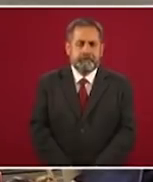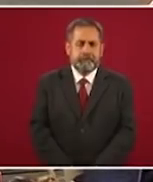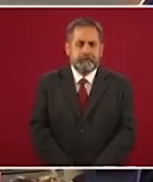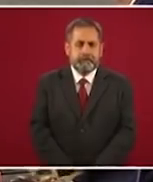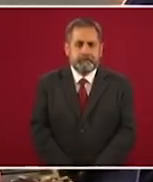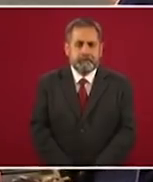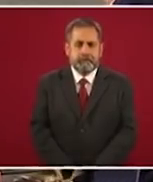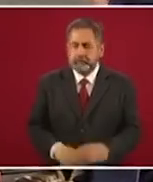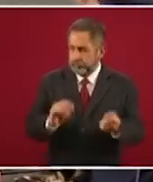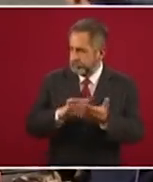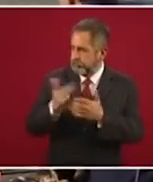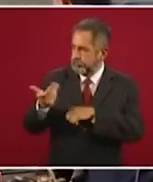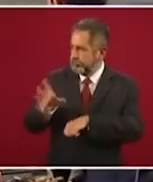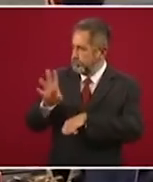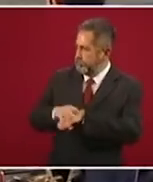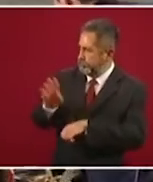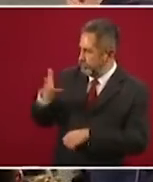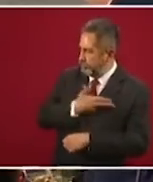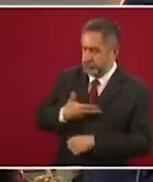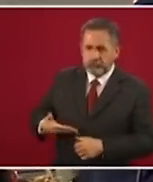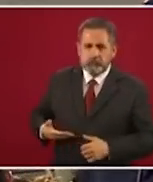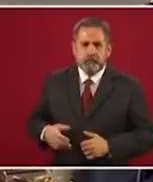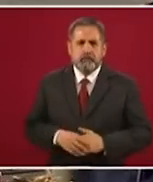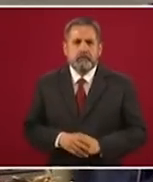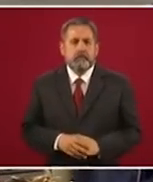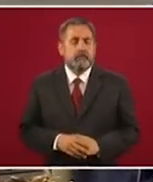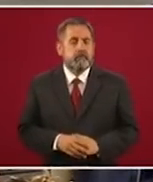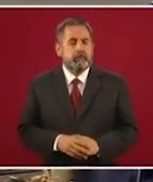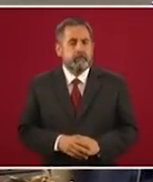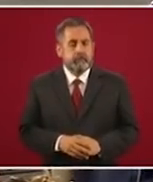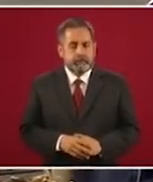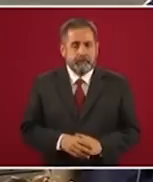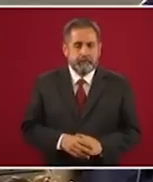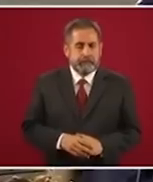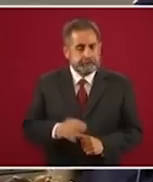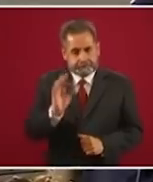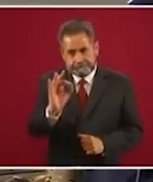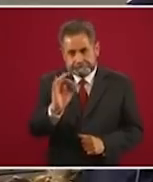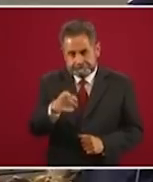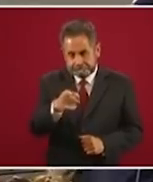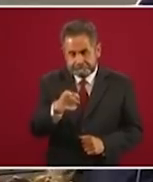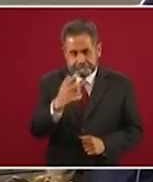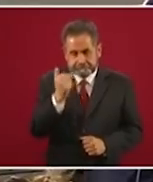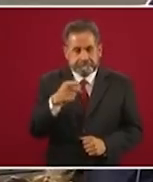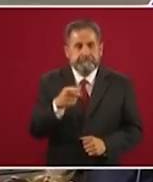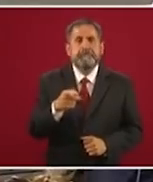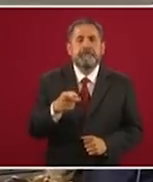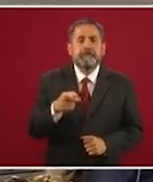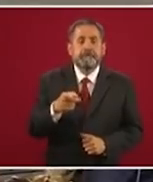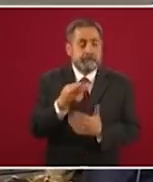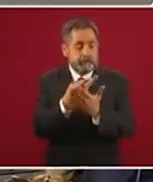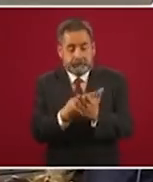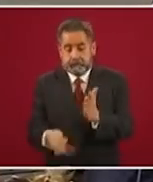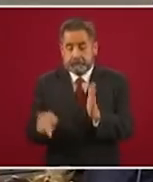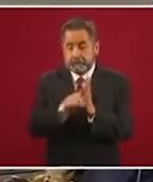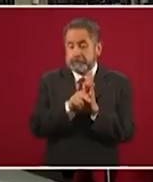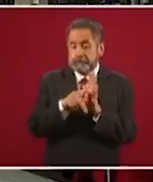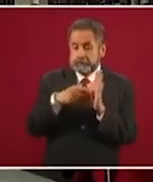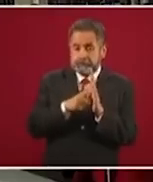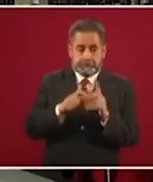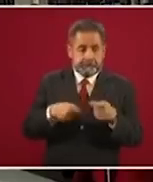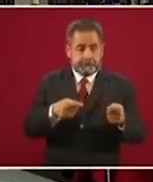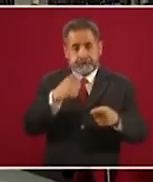Sí, muchas gracias, con su permiso, señor presidente. Efectivamente, el tema de las plazas y particularmente